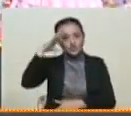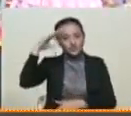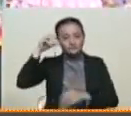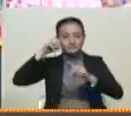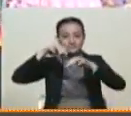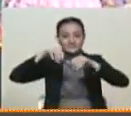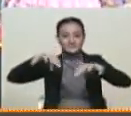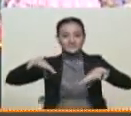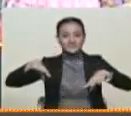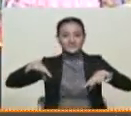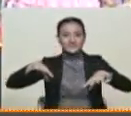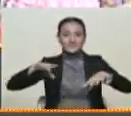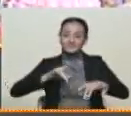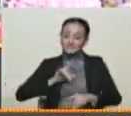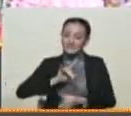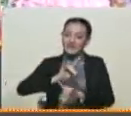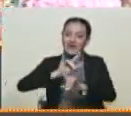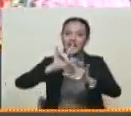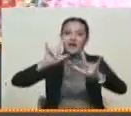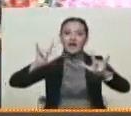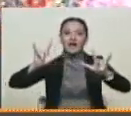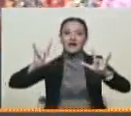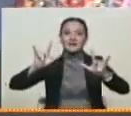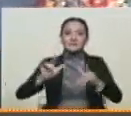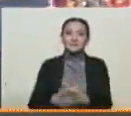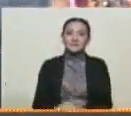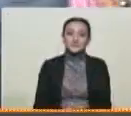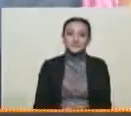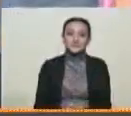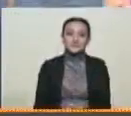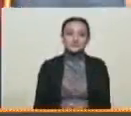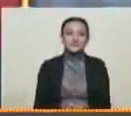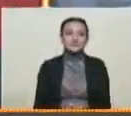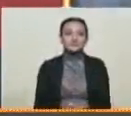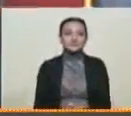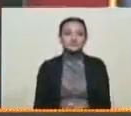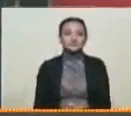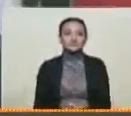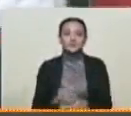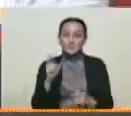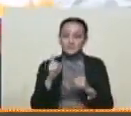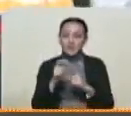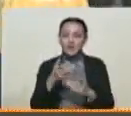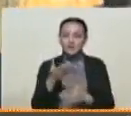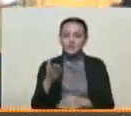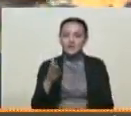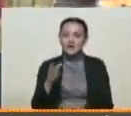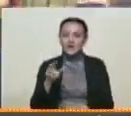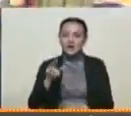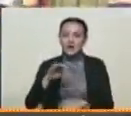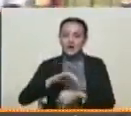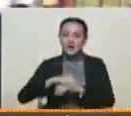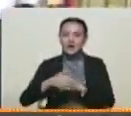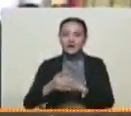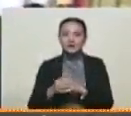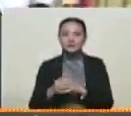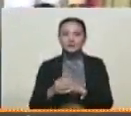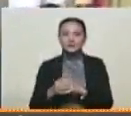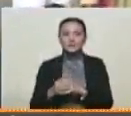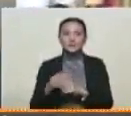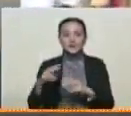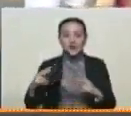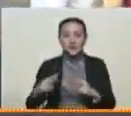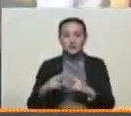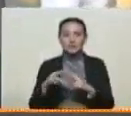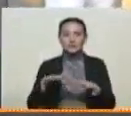bendiga. Los amo y las amo con todo mi corazón. Bien, son parte de las palabras del candidato Héctor Rodríguez durante este